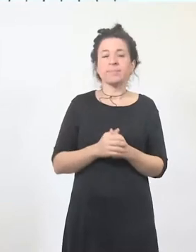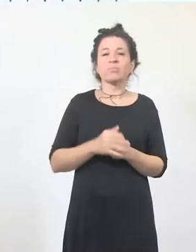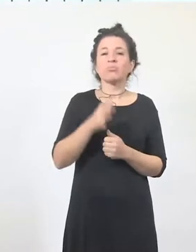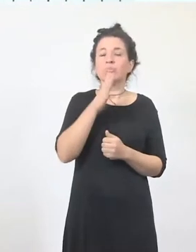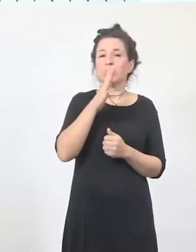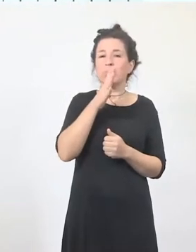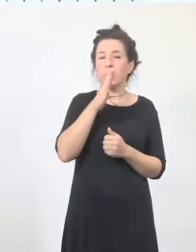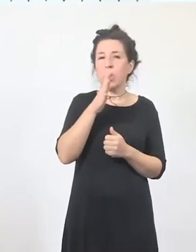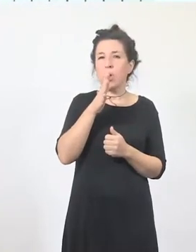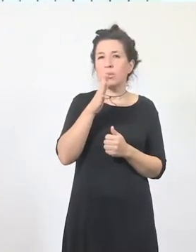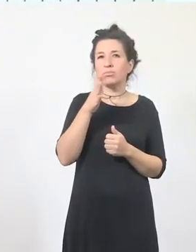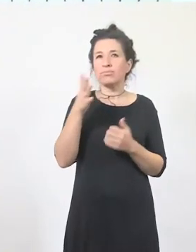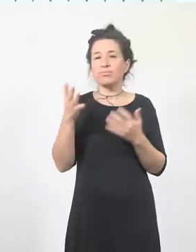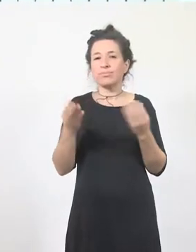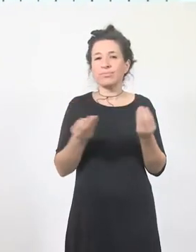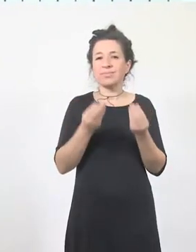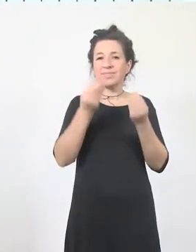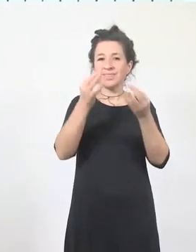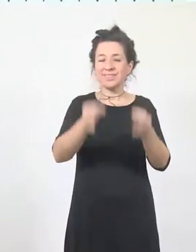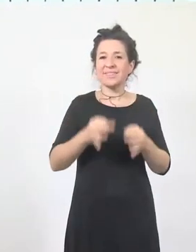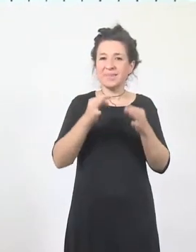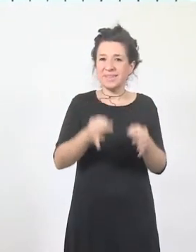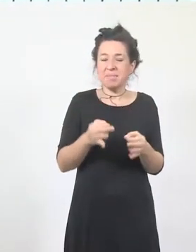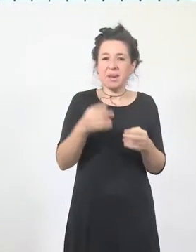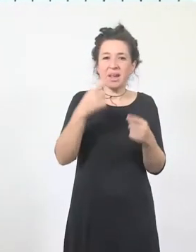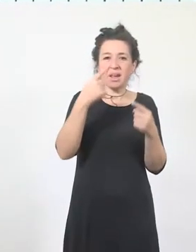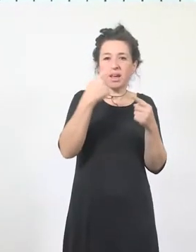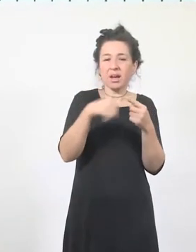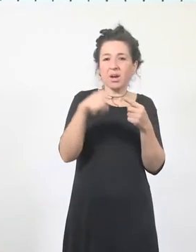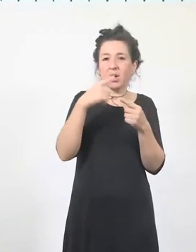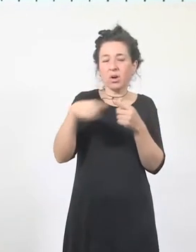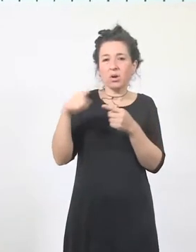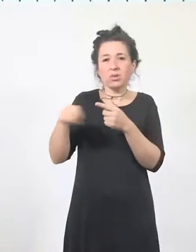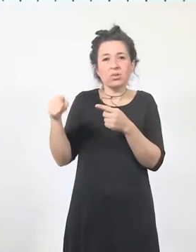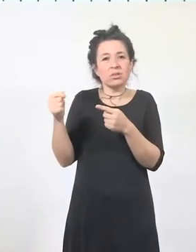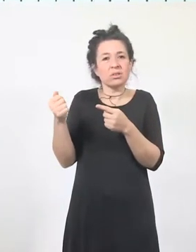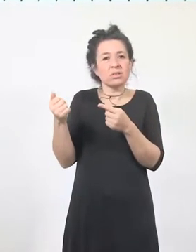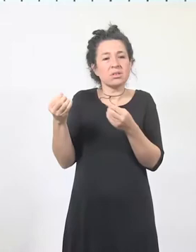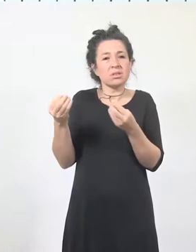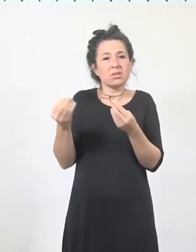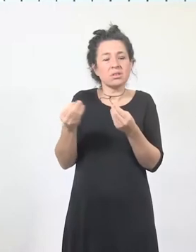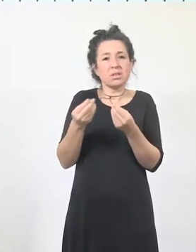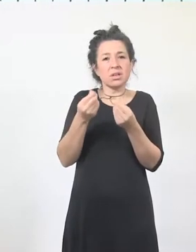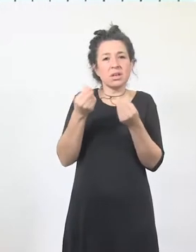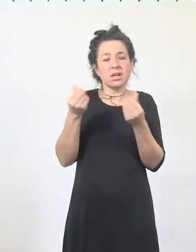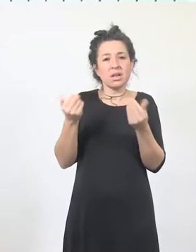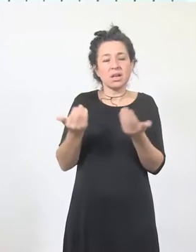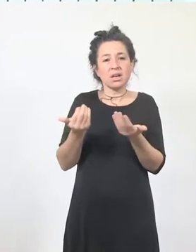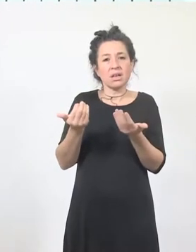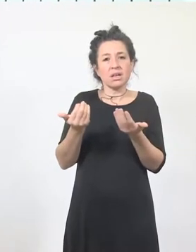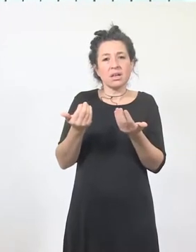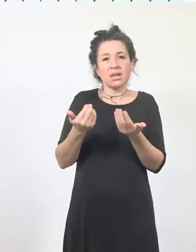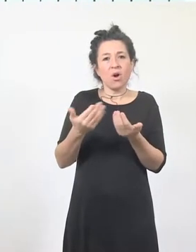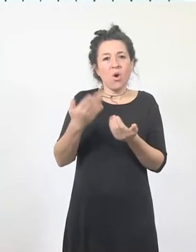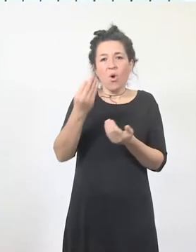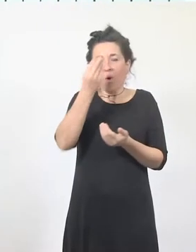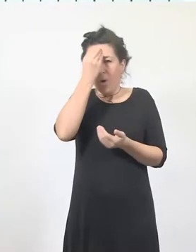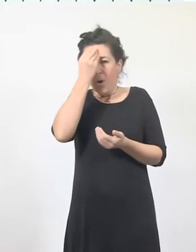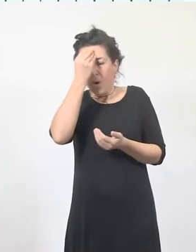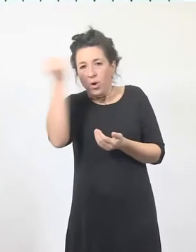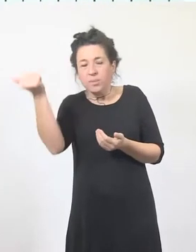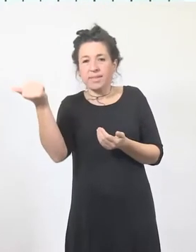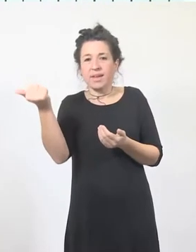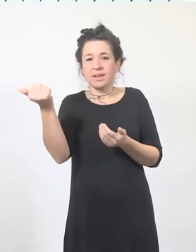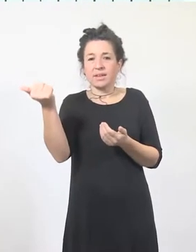porque siempre también se olvidan se olvida el tener en